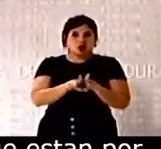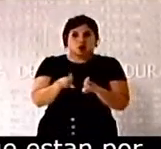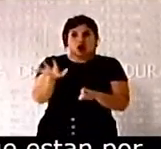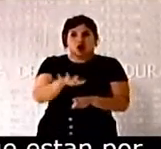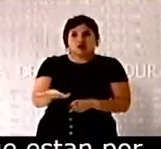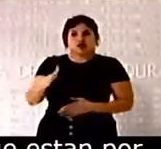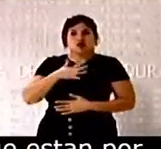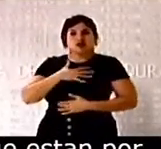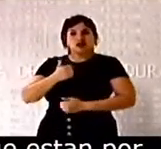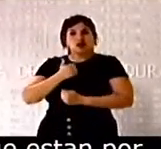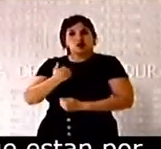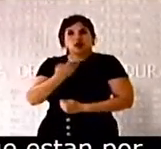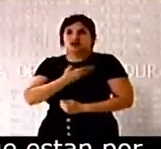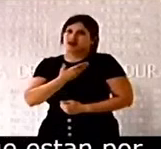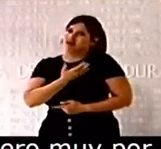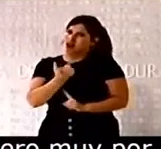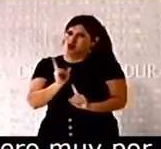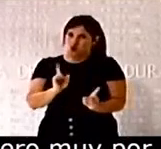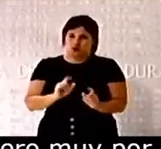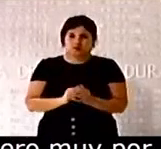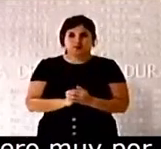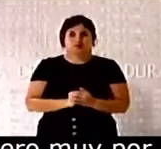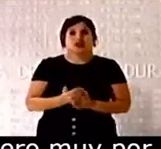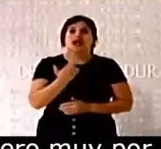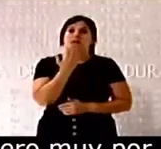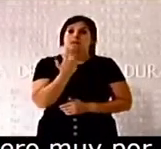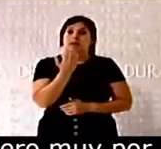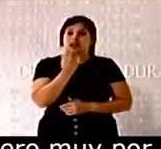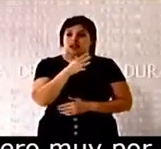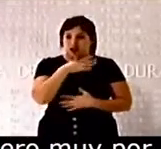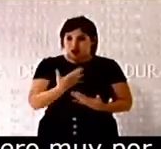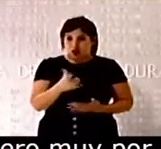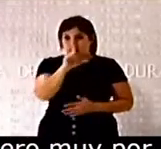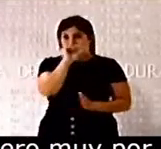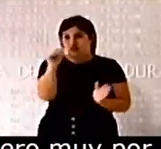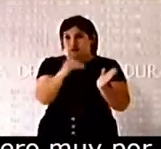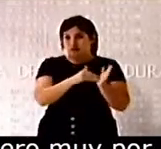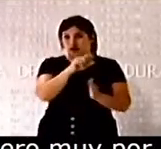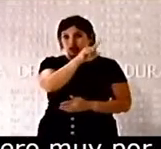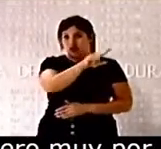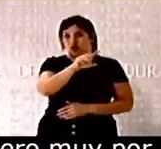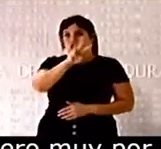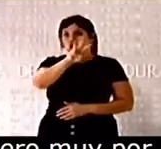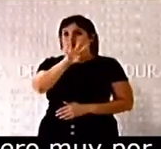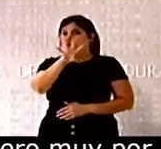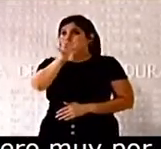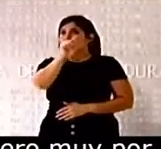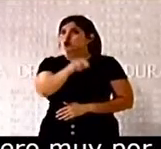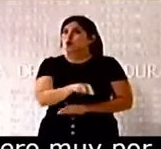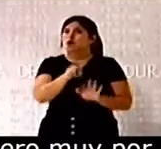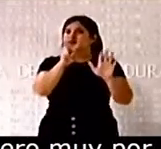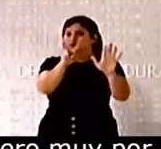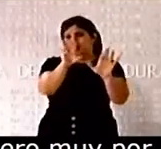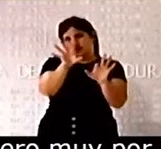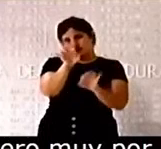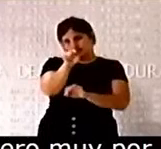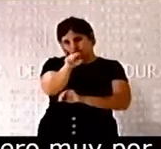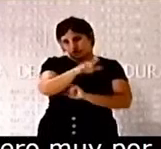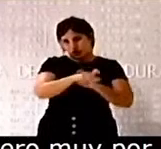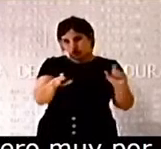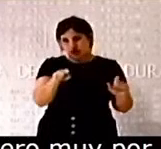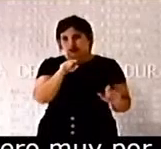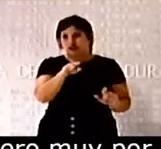de Plasencia. Mérida, que se encuentra en 134,7 casos por 100.000 habitantes, es el área de salud que